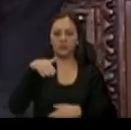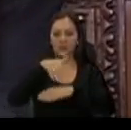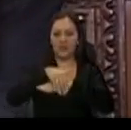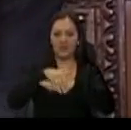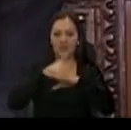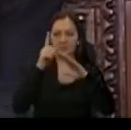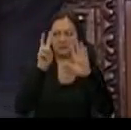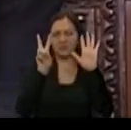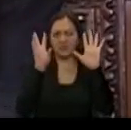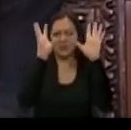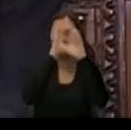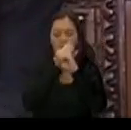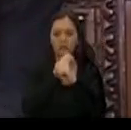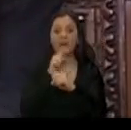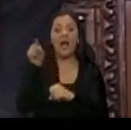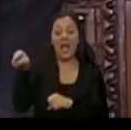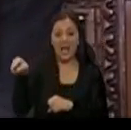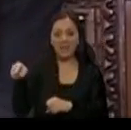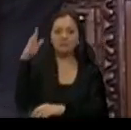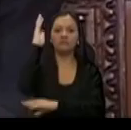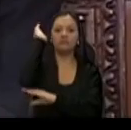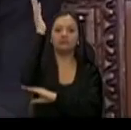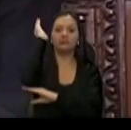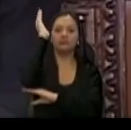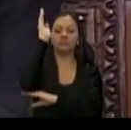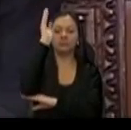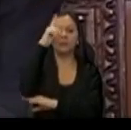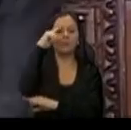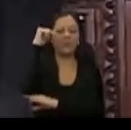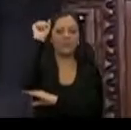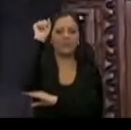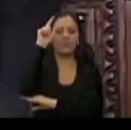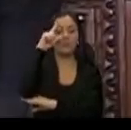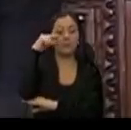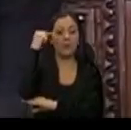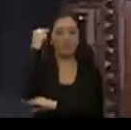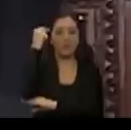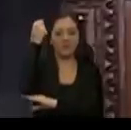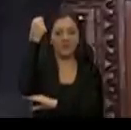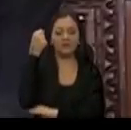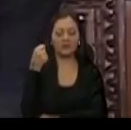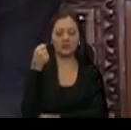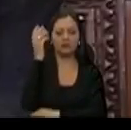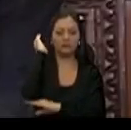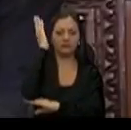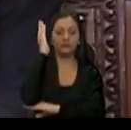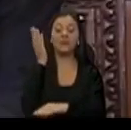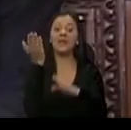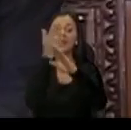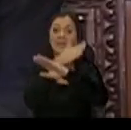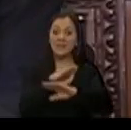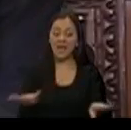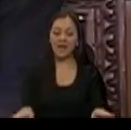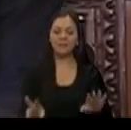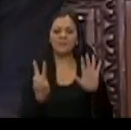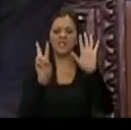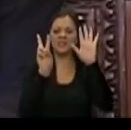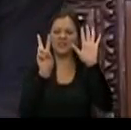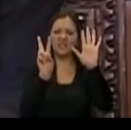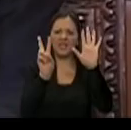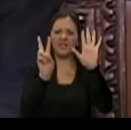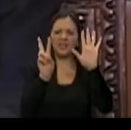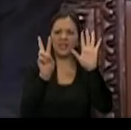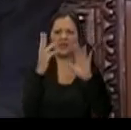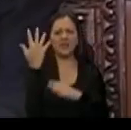Papa pronunciará también un discurso. Luego, a las 19 horas 15, está prevista una visita